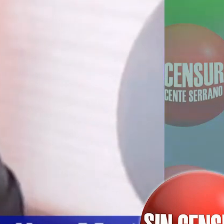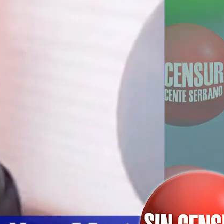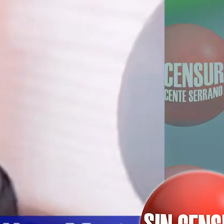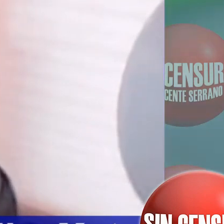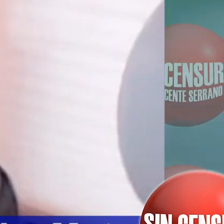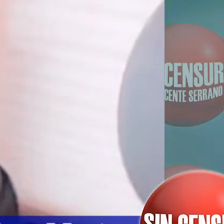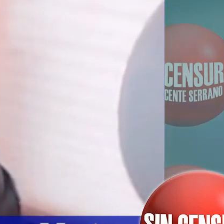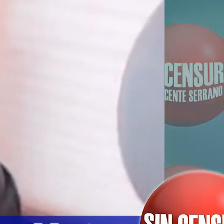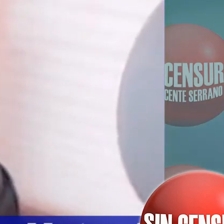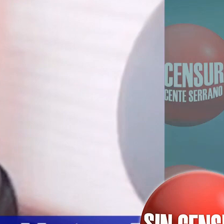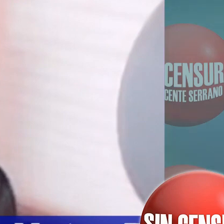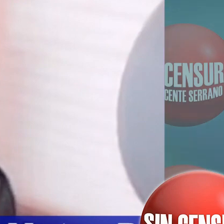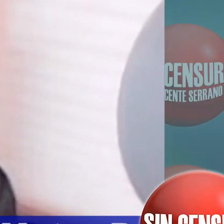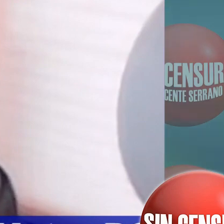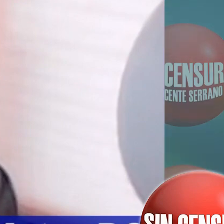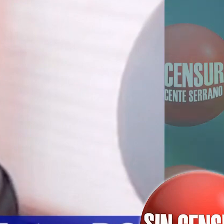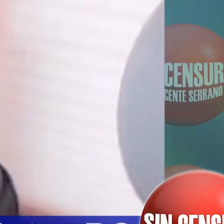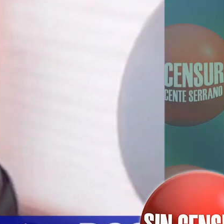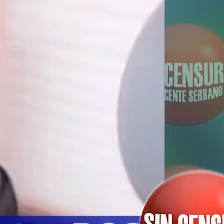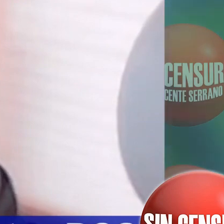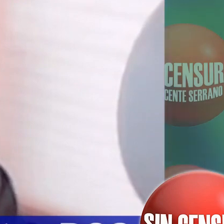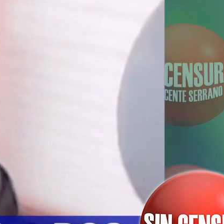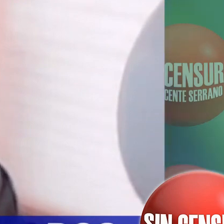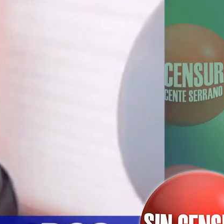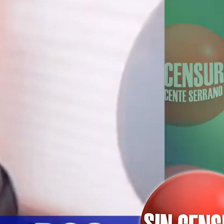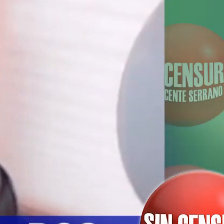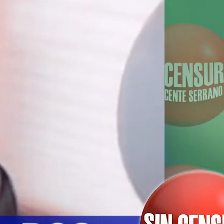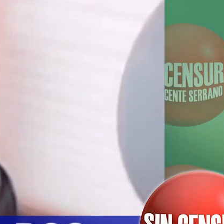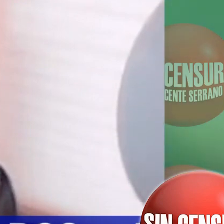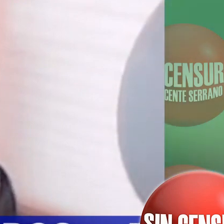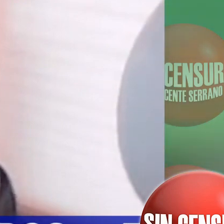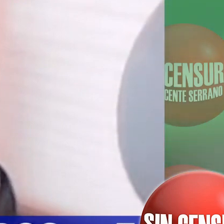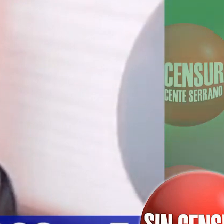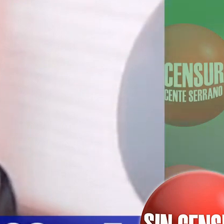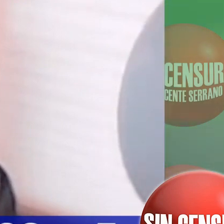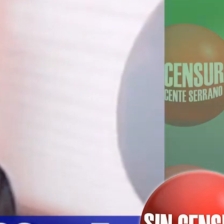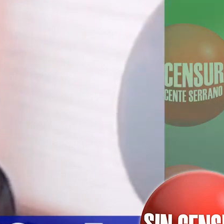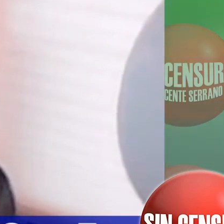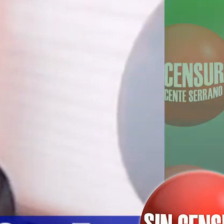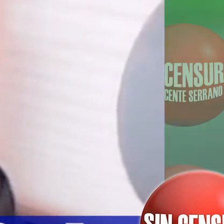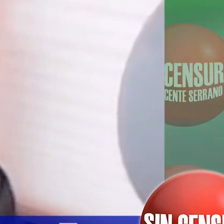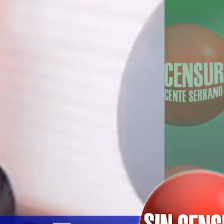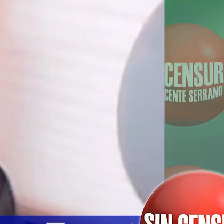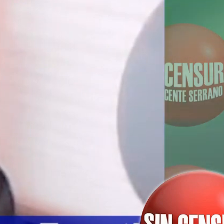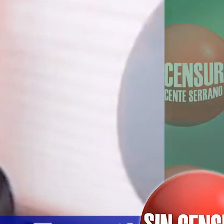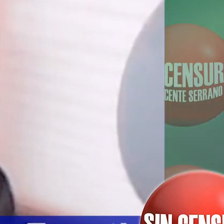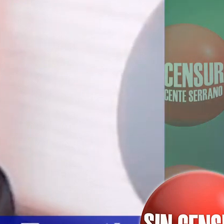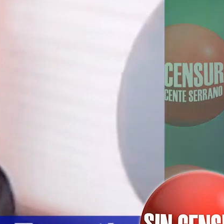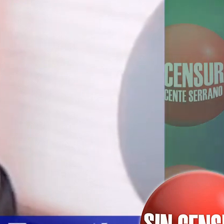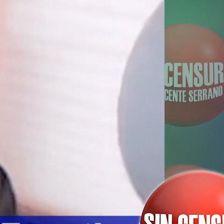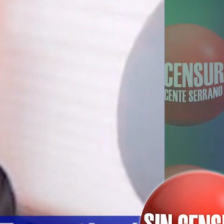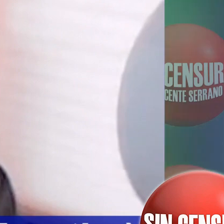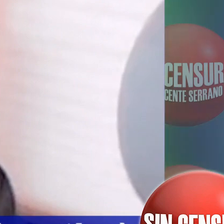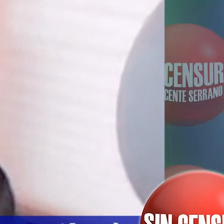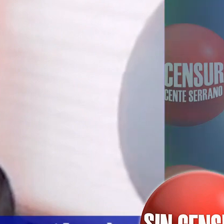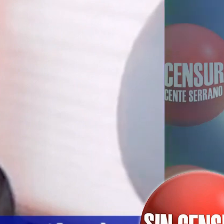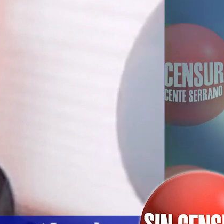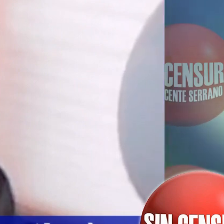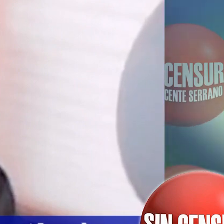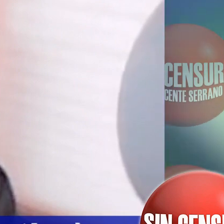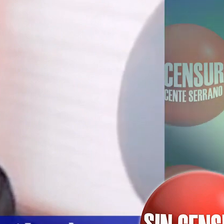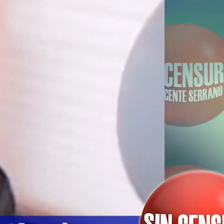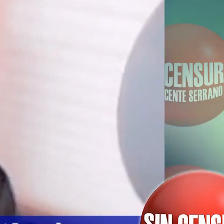Porque CEPROPIE tiene una señal caliente, así le llama, una señal abierta directa hacia las televisoras, y ellos no están perdiendo